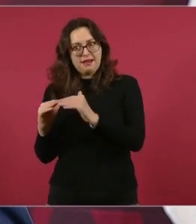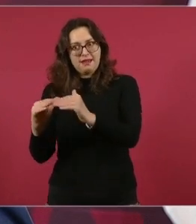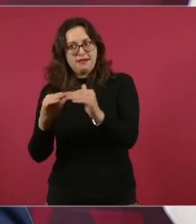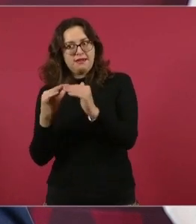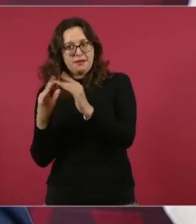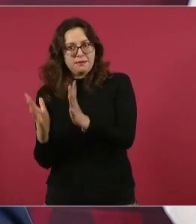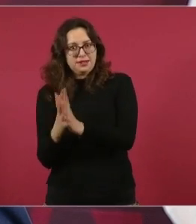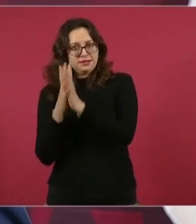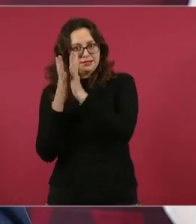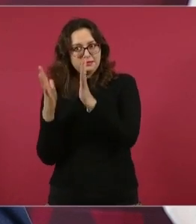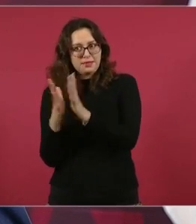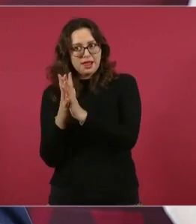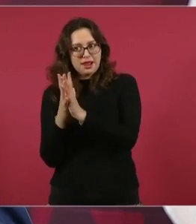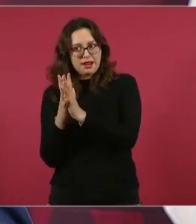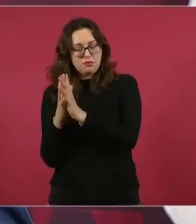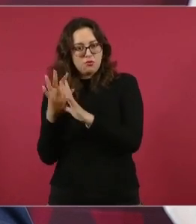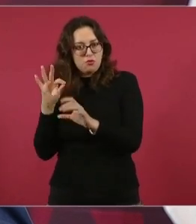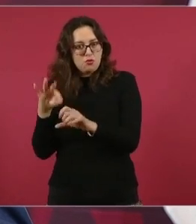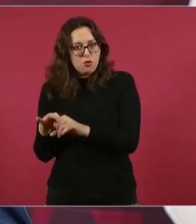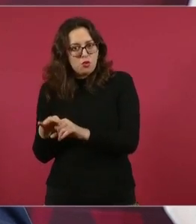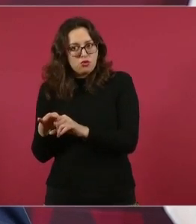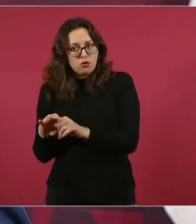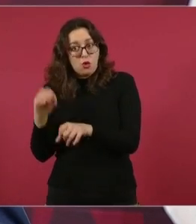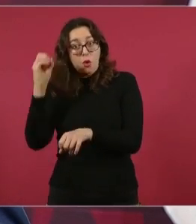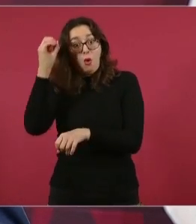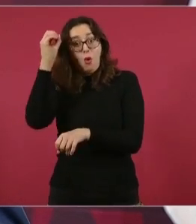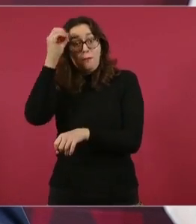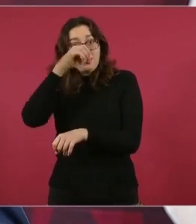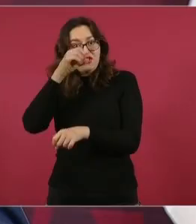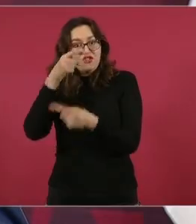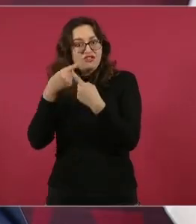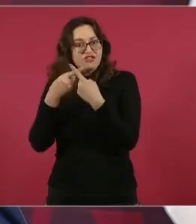la libertad y el derecho a disentir.